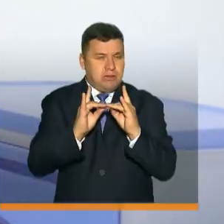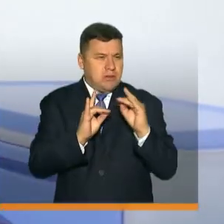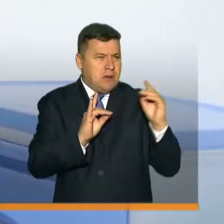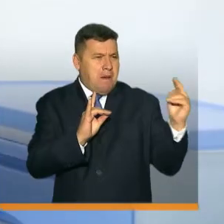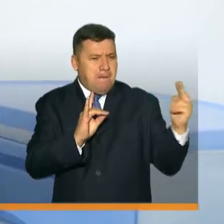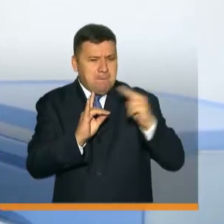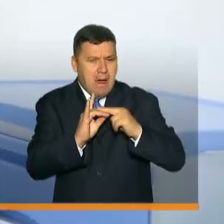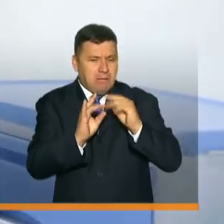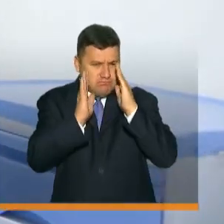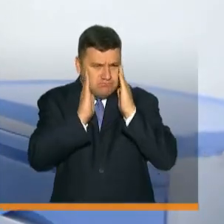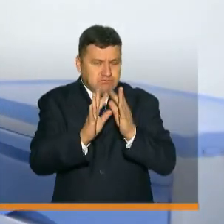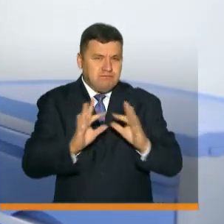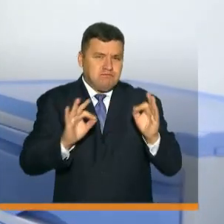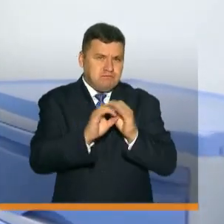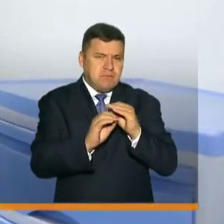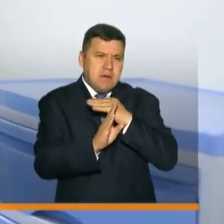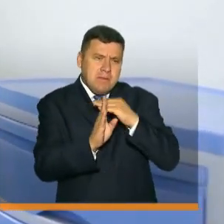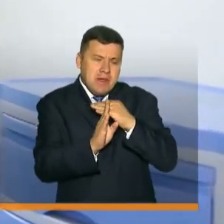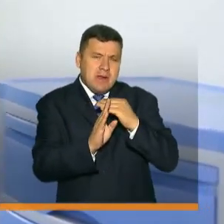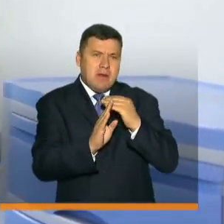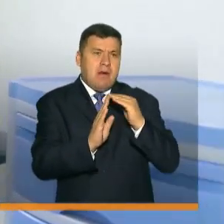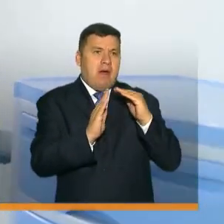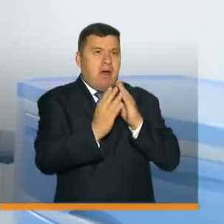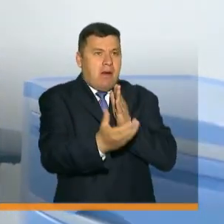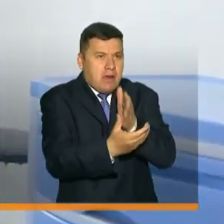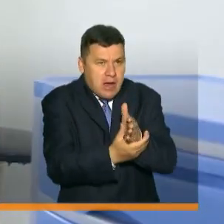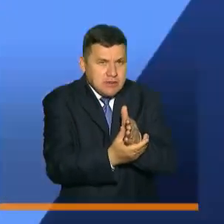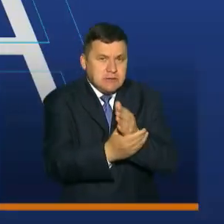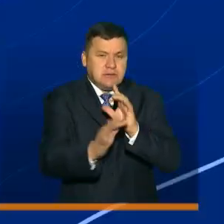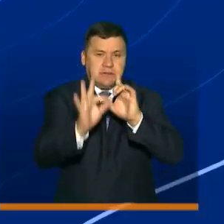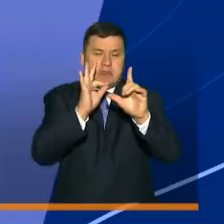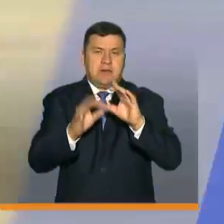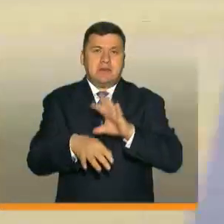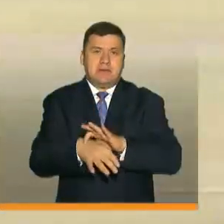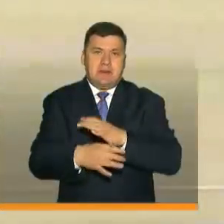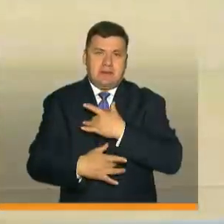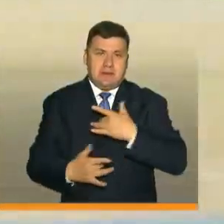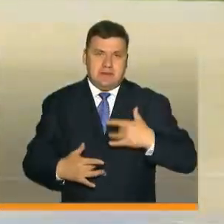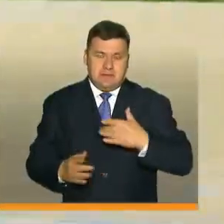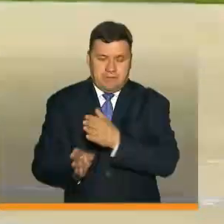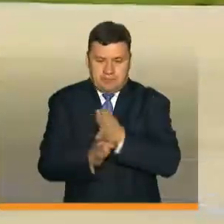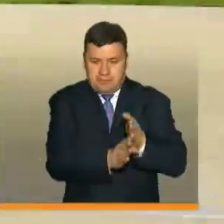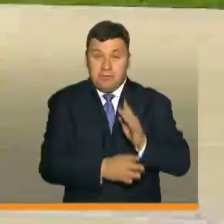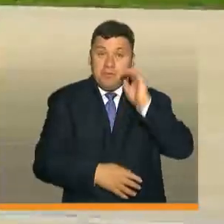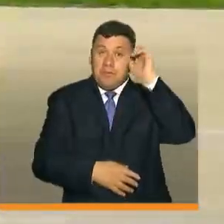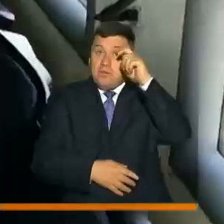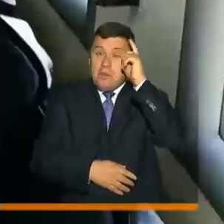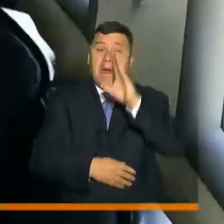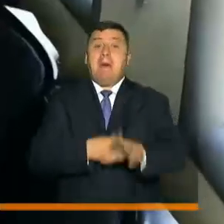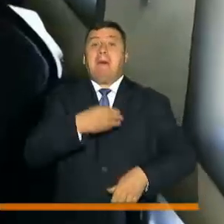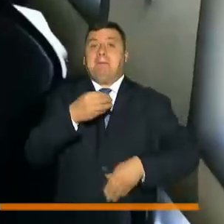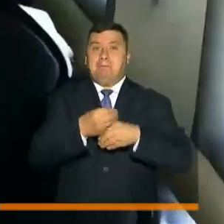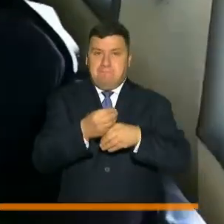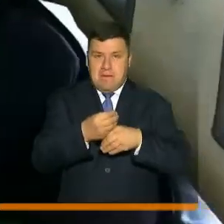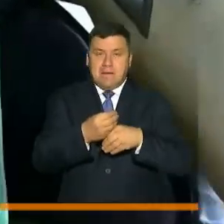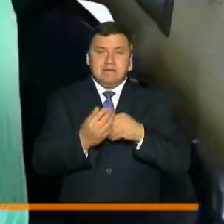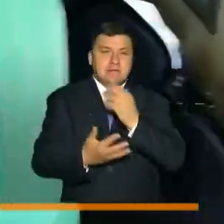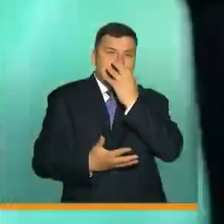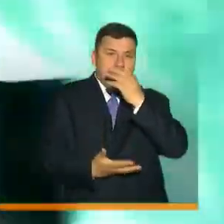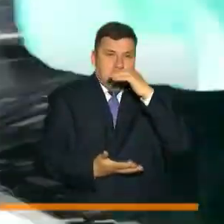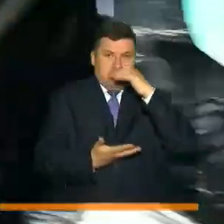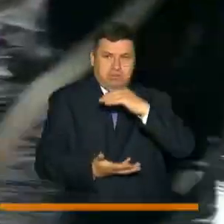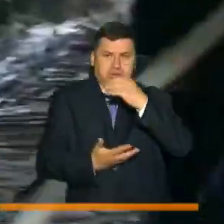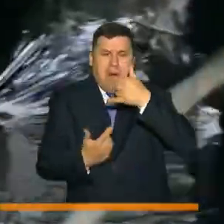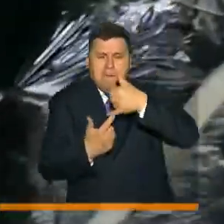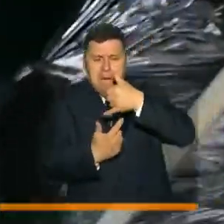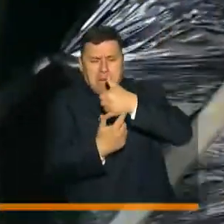población a través de cuidados intermedios, domiciliarios y telesalud. Gobierno aumenta entrega de ventiladores en